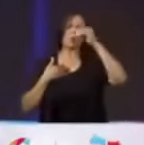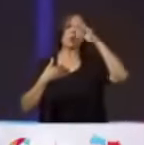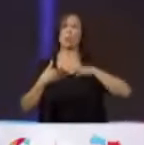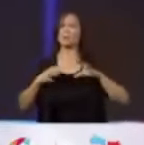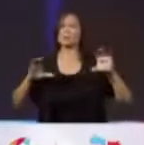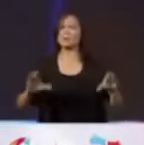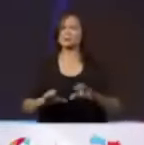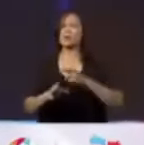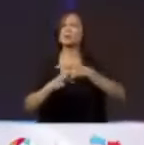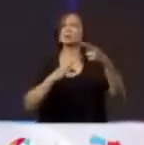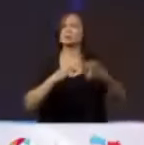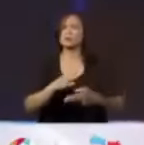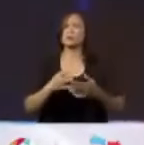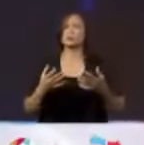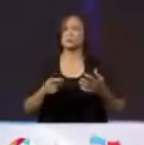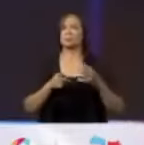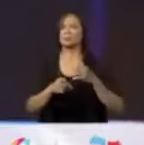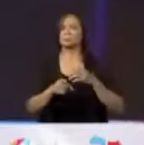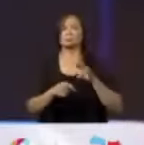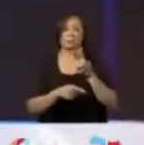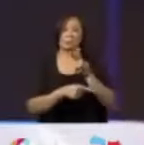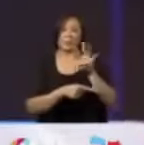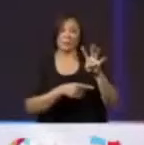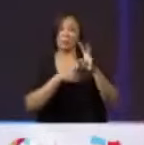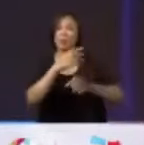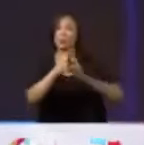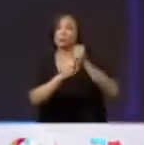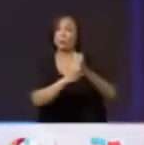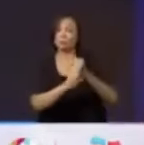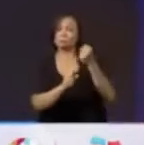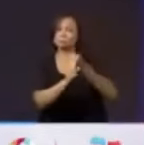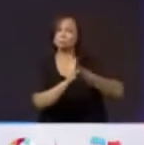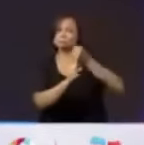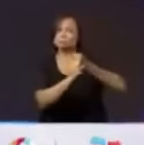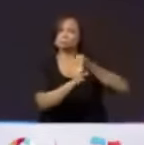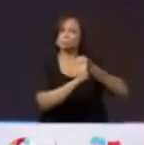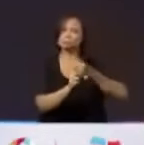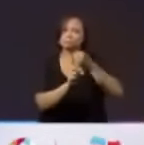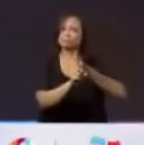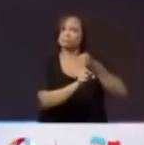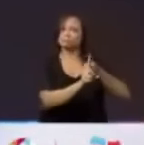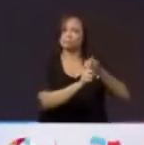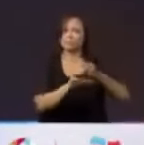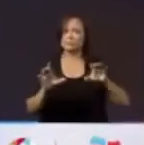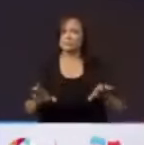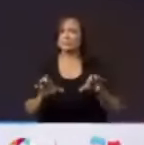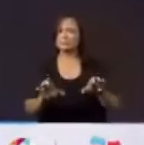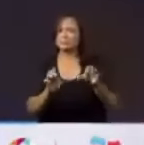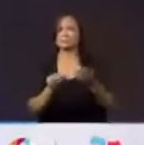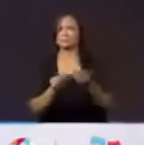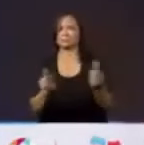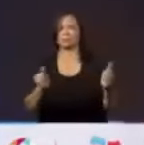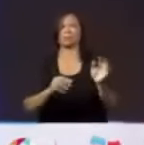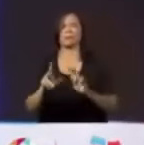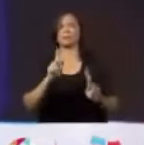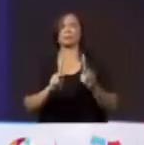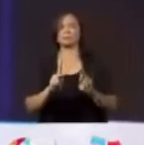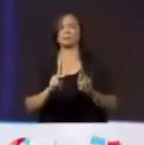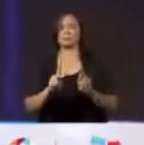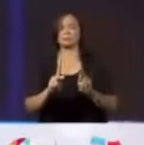de acción y de resultados. Tengo 24 años trabajando, gestionando soluciones para la